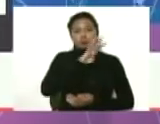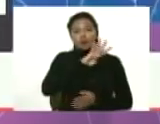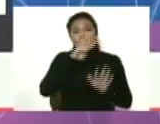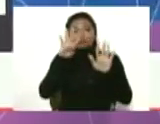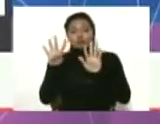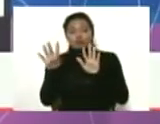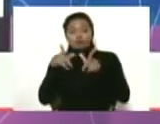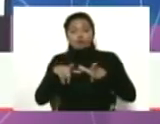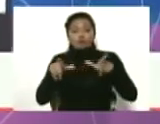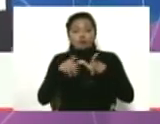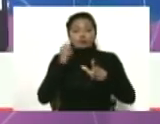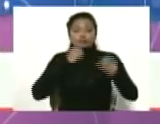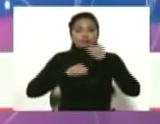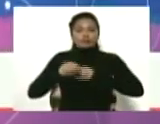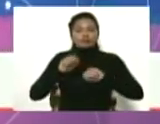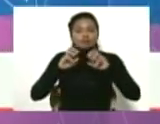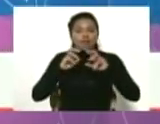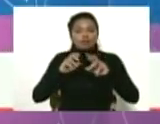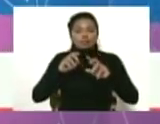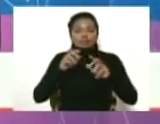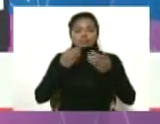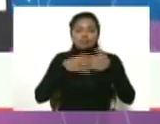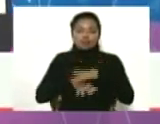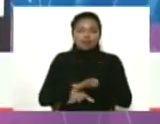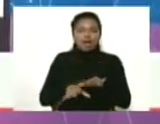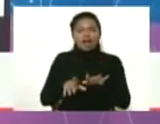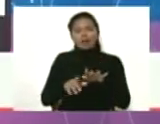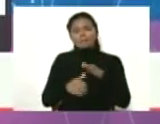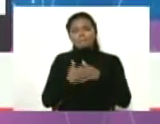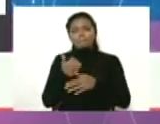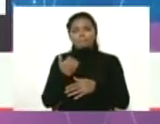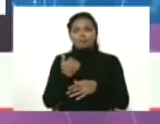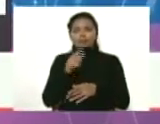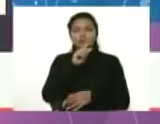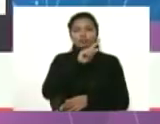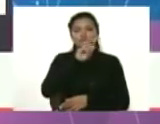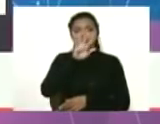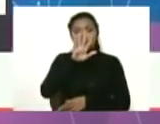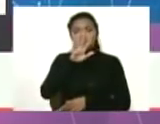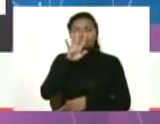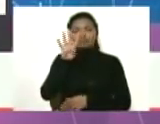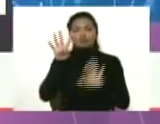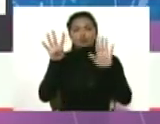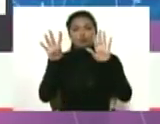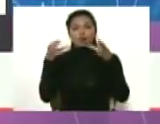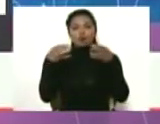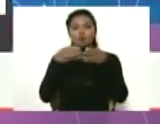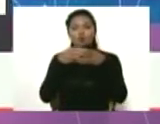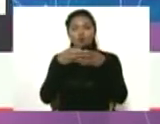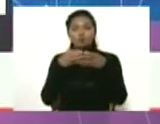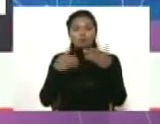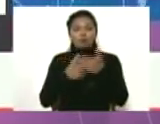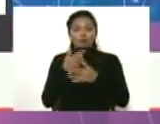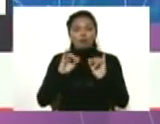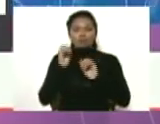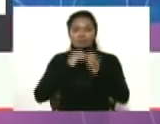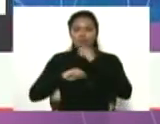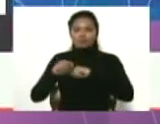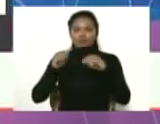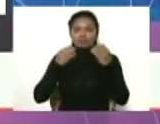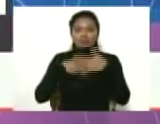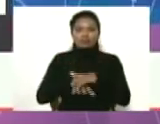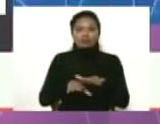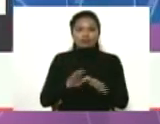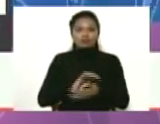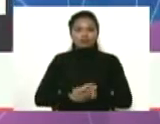...49 sectores de defensa integral y 159 agrupamientos del Poder de Defensa Integral.